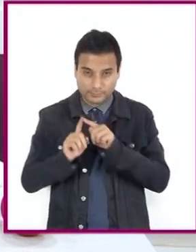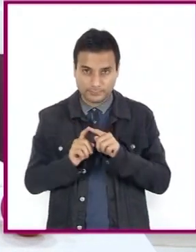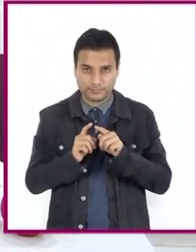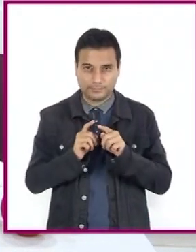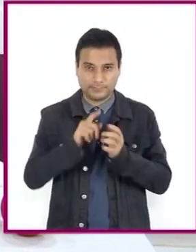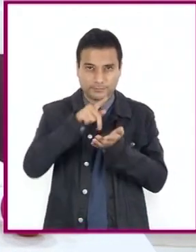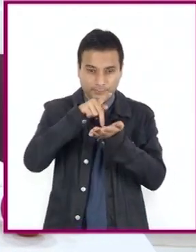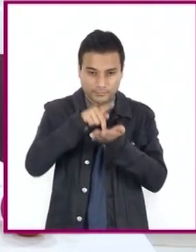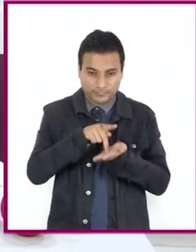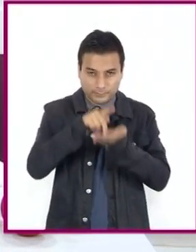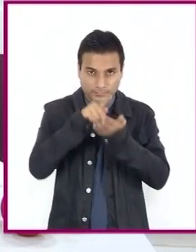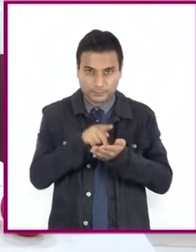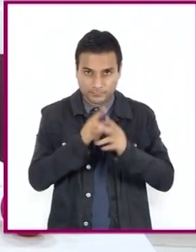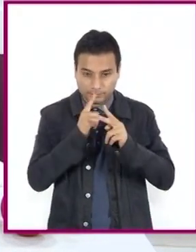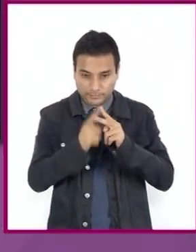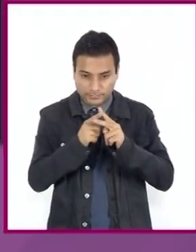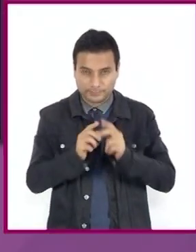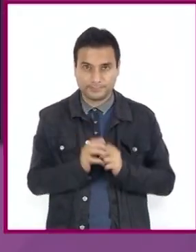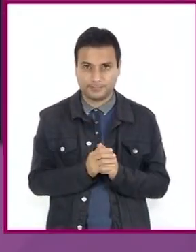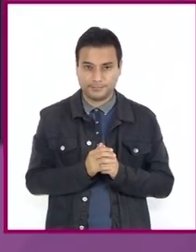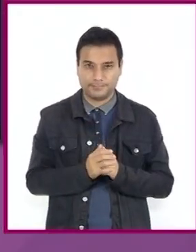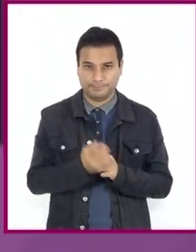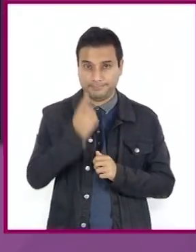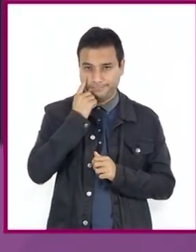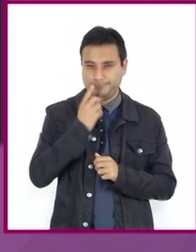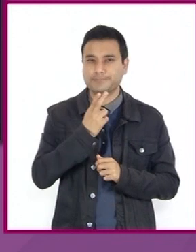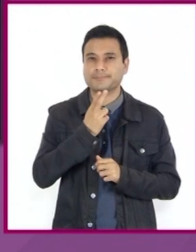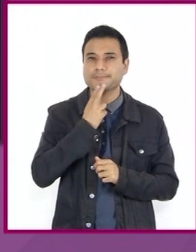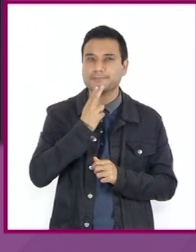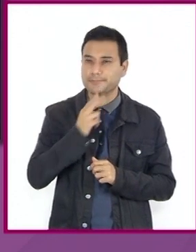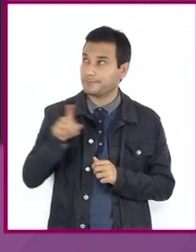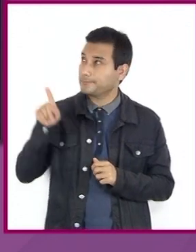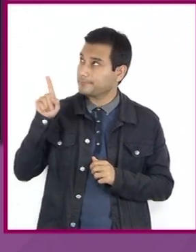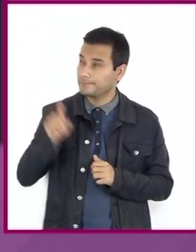química. Apóyense en la tabla 1.